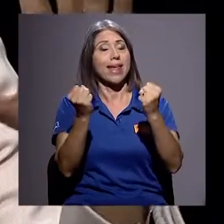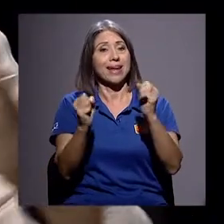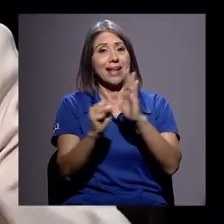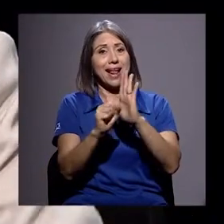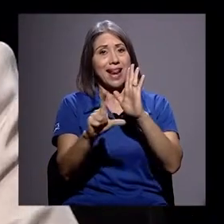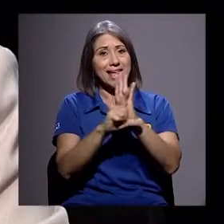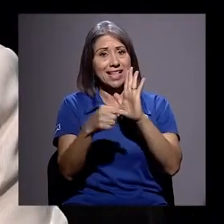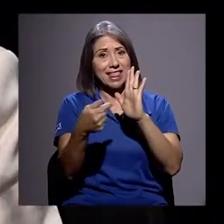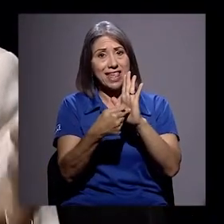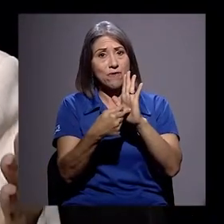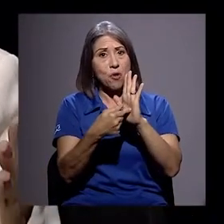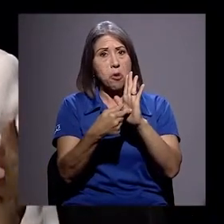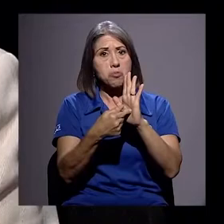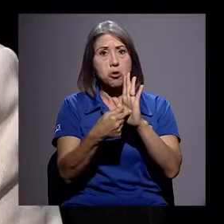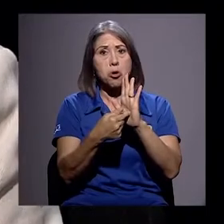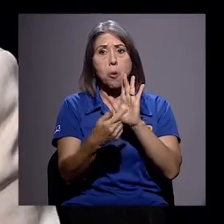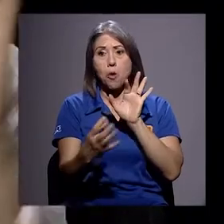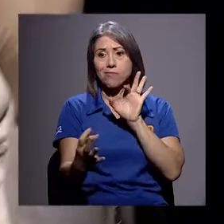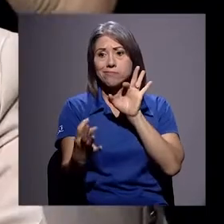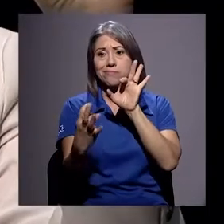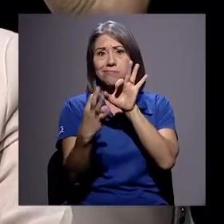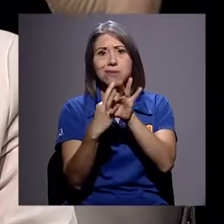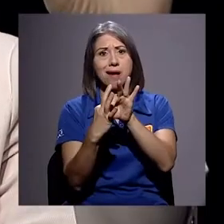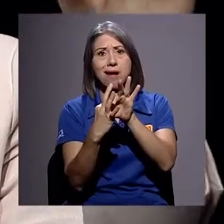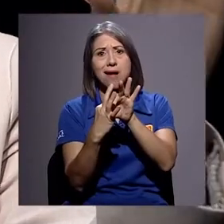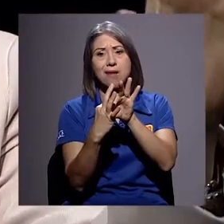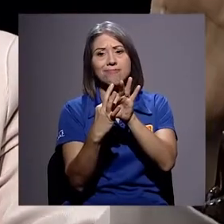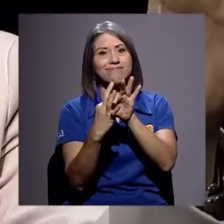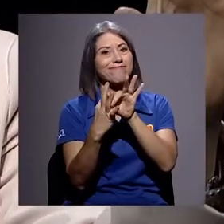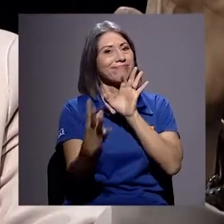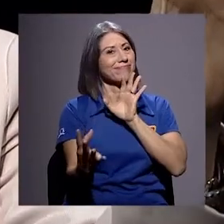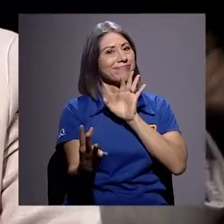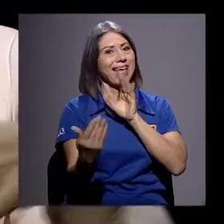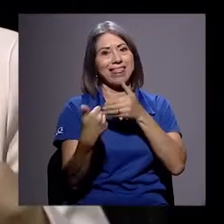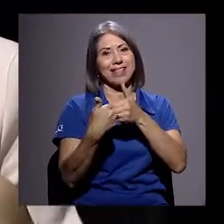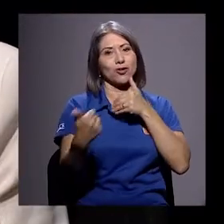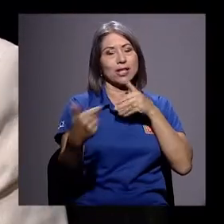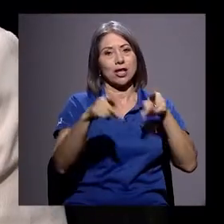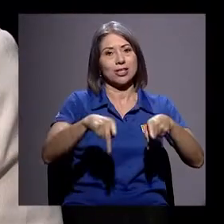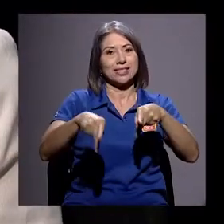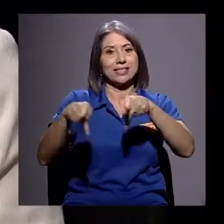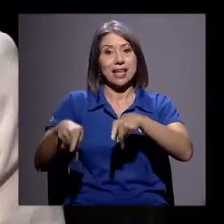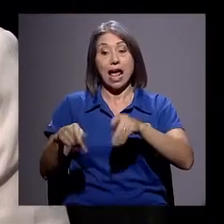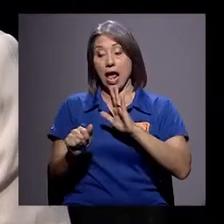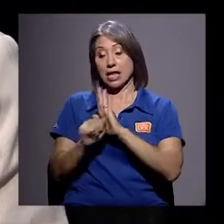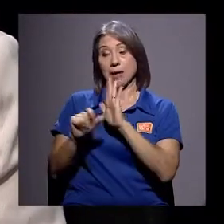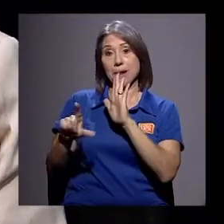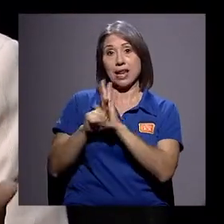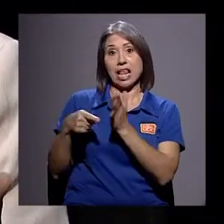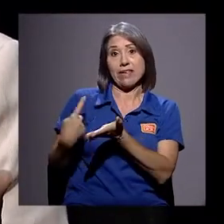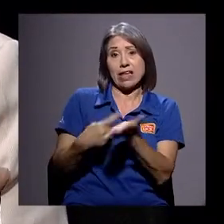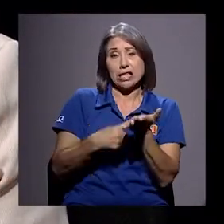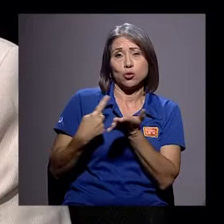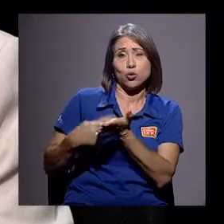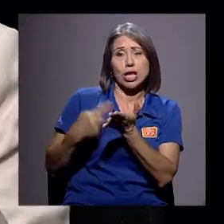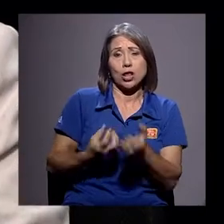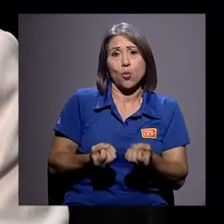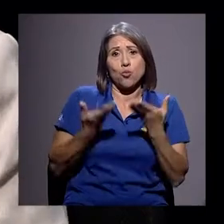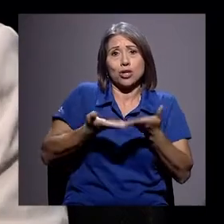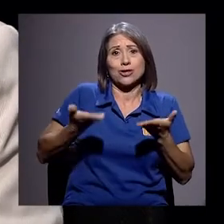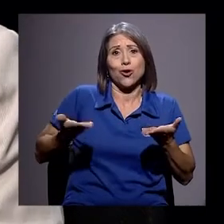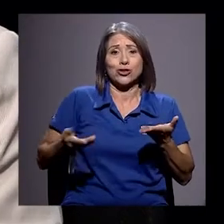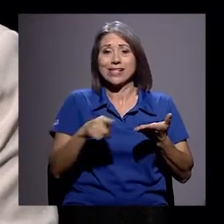desconectado de la ciudadanía muchas de las cosas que se están discutiendo en la asamblea no son las que la ciudadanía quiere que se discutan